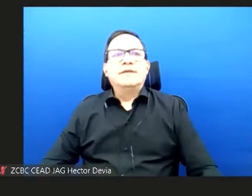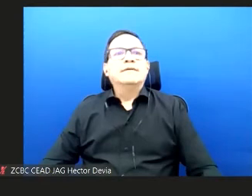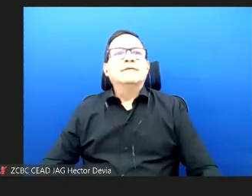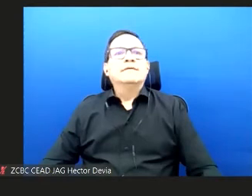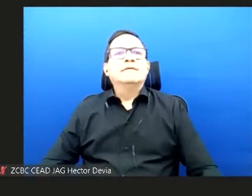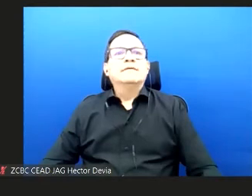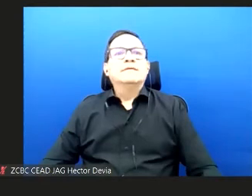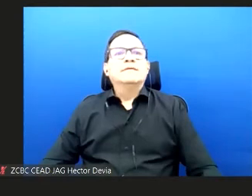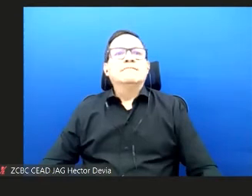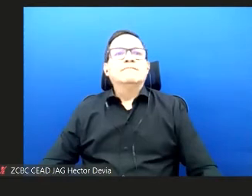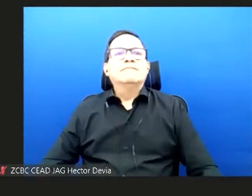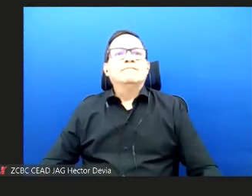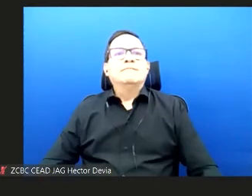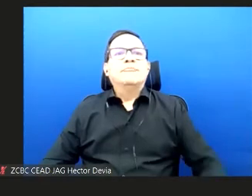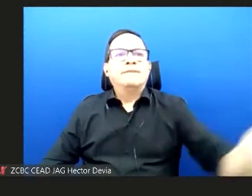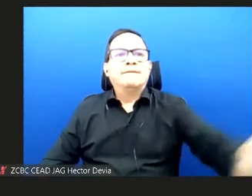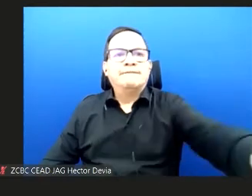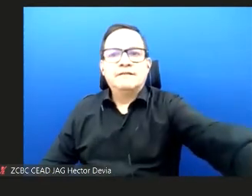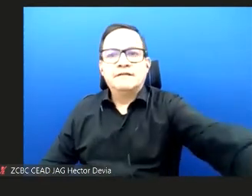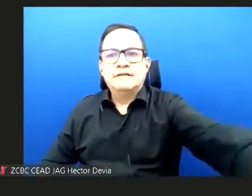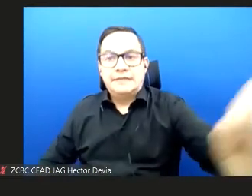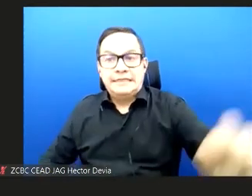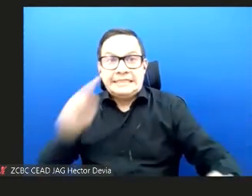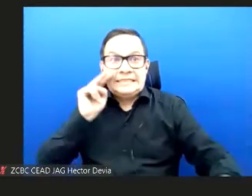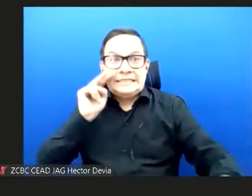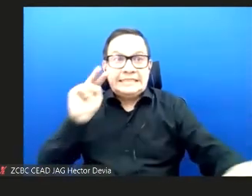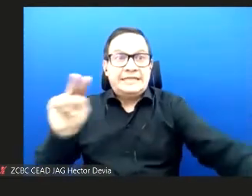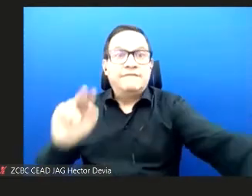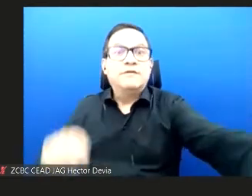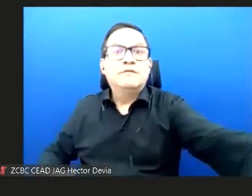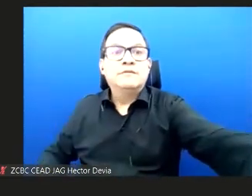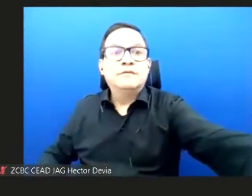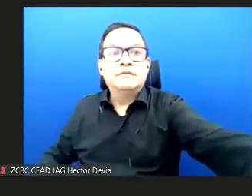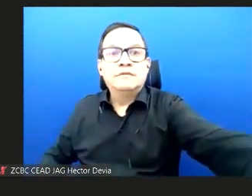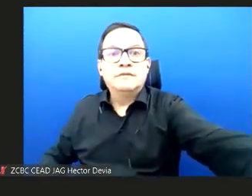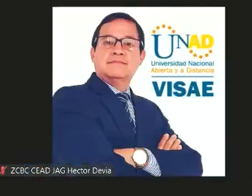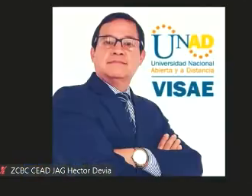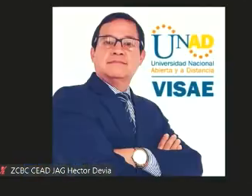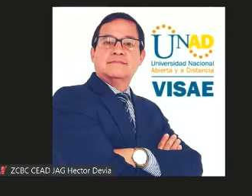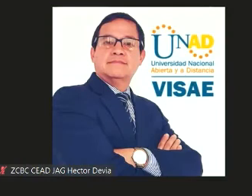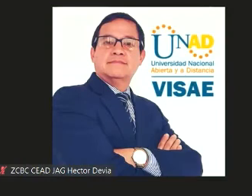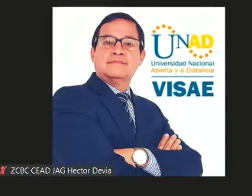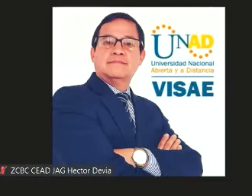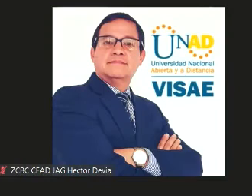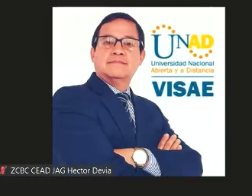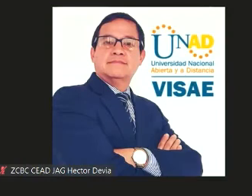Listo, creo que ahí ya están observando mi pantalla. ¿Me confirman, por favor?